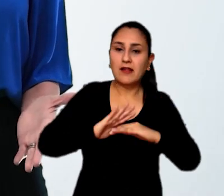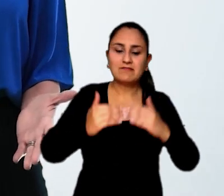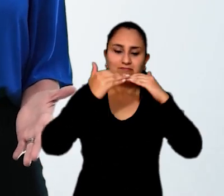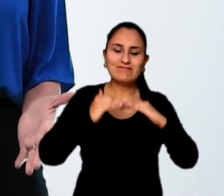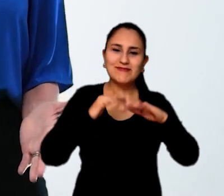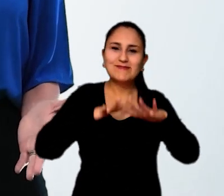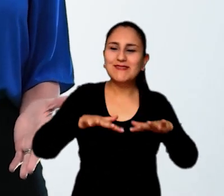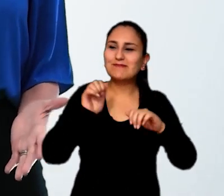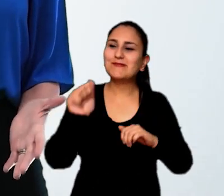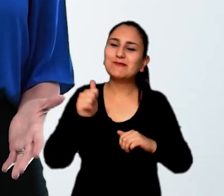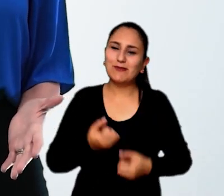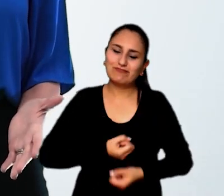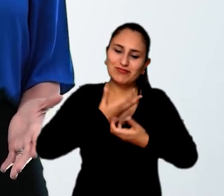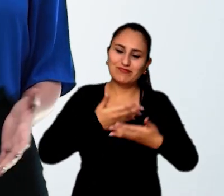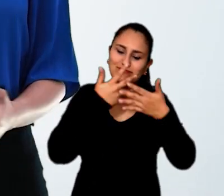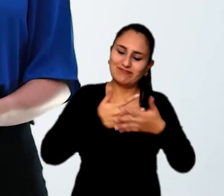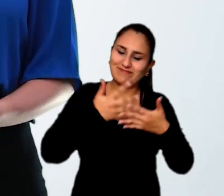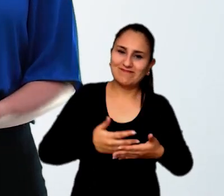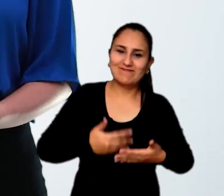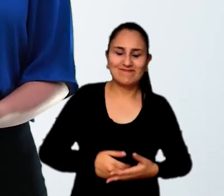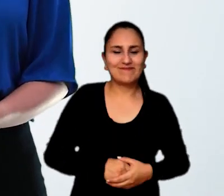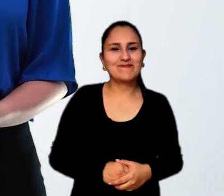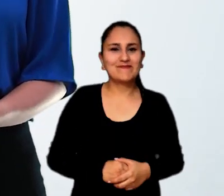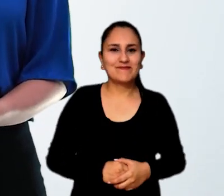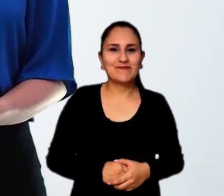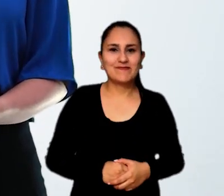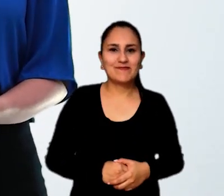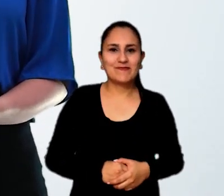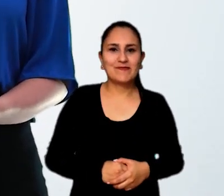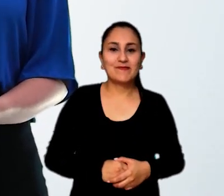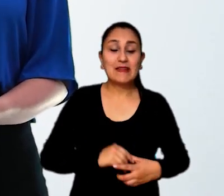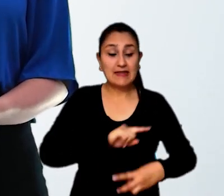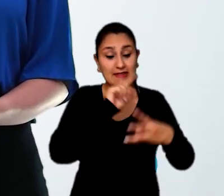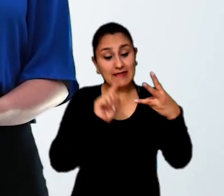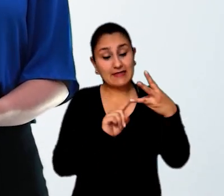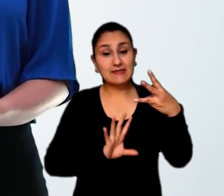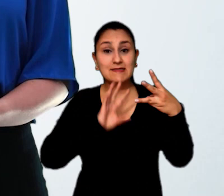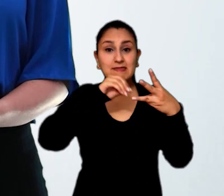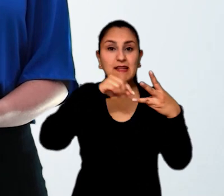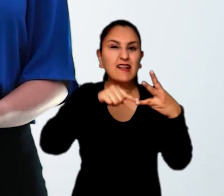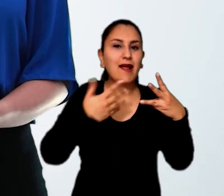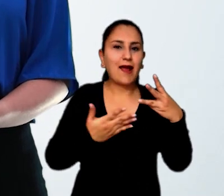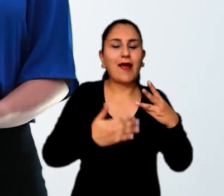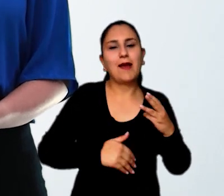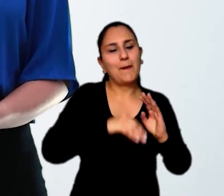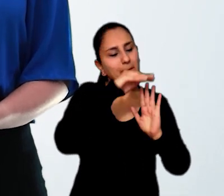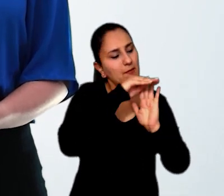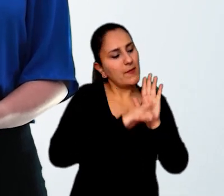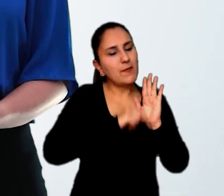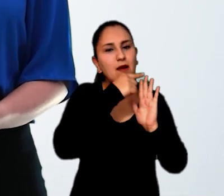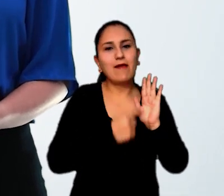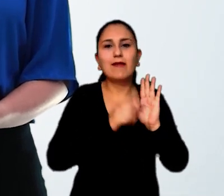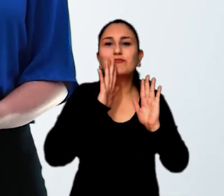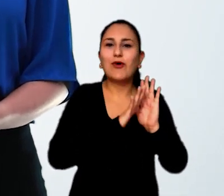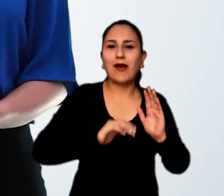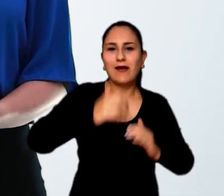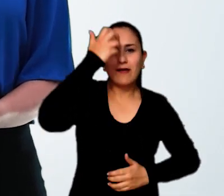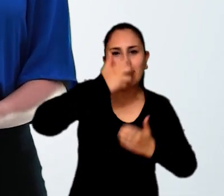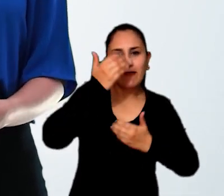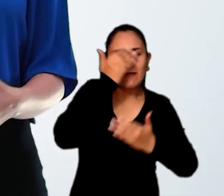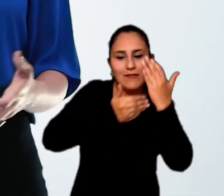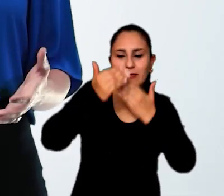respuesta del estudiante finalmente el tercer componente son los parámetros de valoración de la